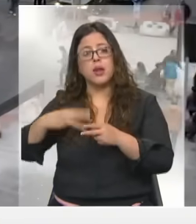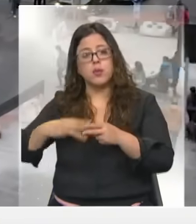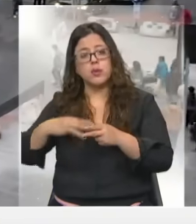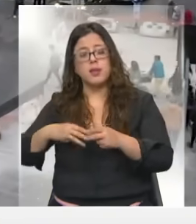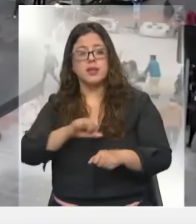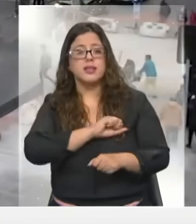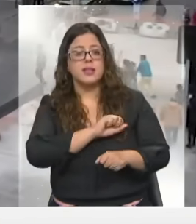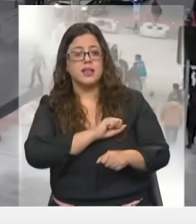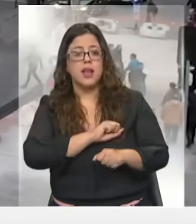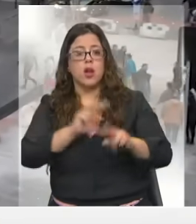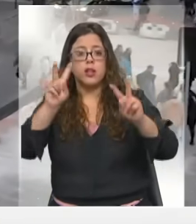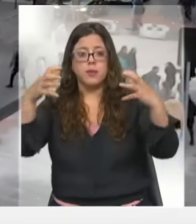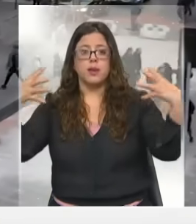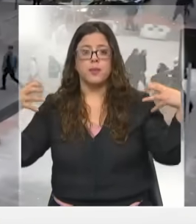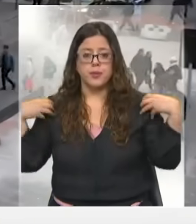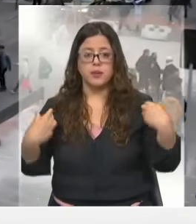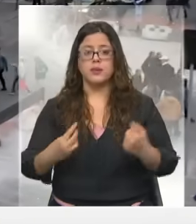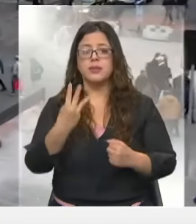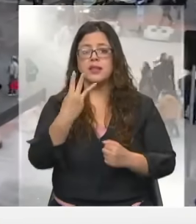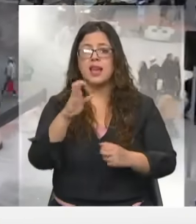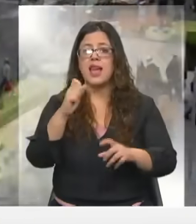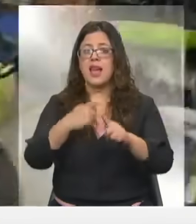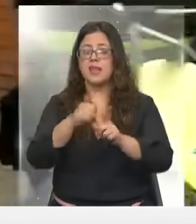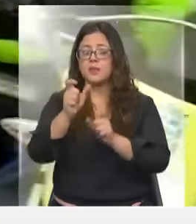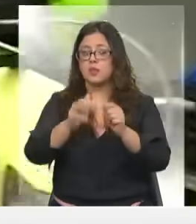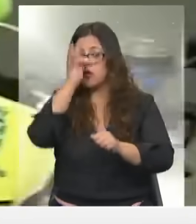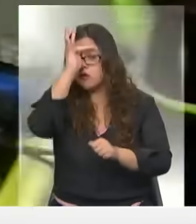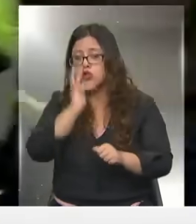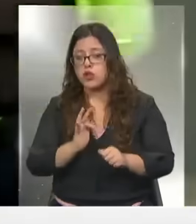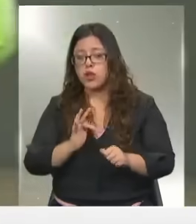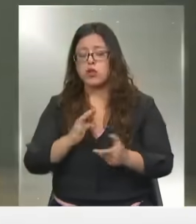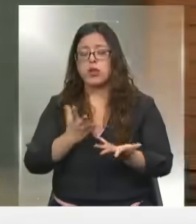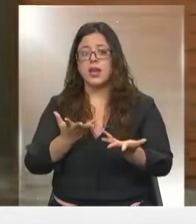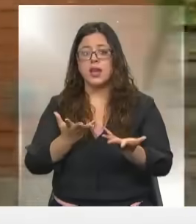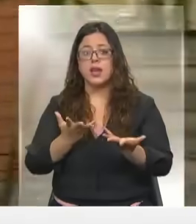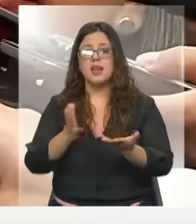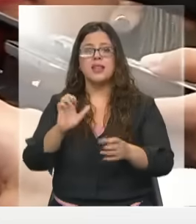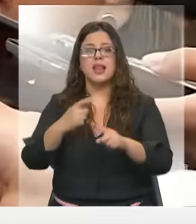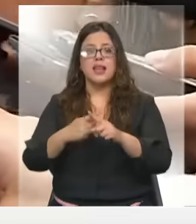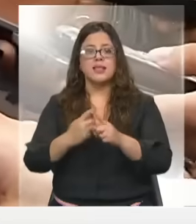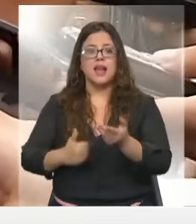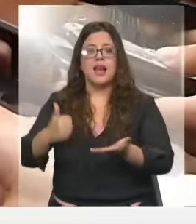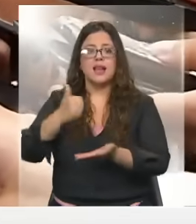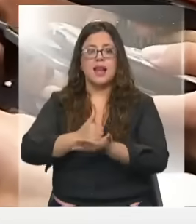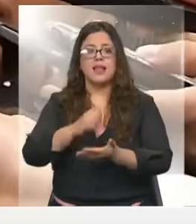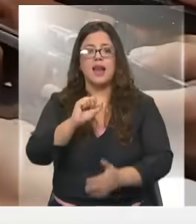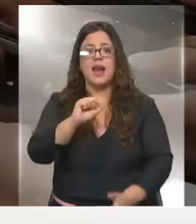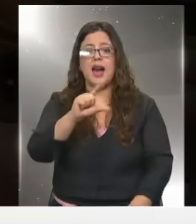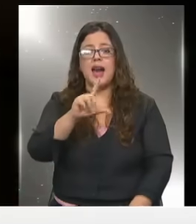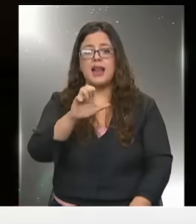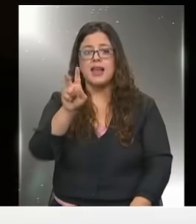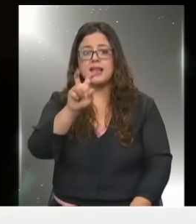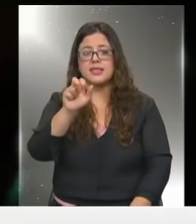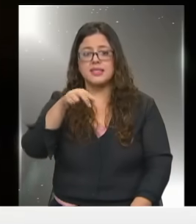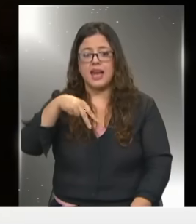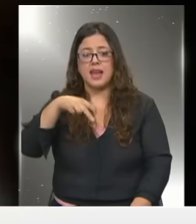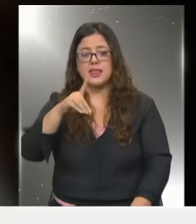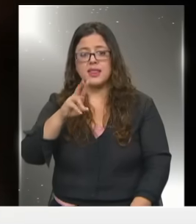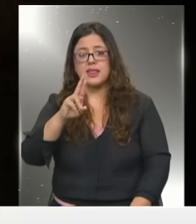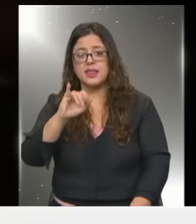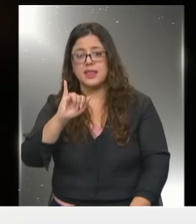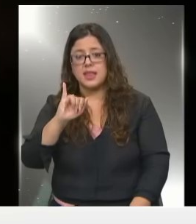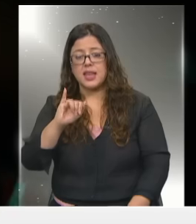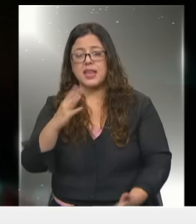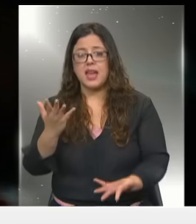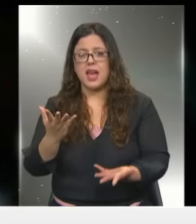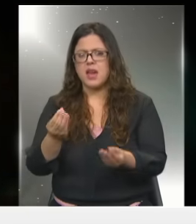Santiago persigue la responsabilidad de tres exfuncionarios de la administración del exalcalde Felipe Alessandri por rendir y cobrar